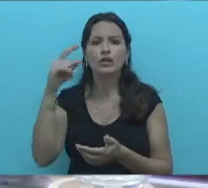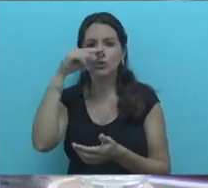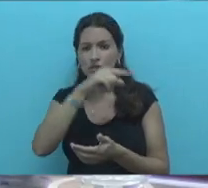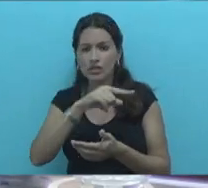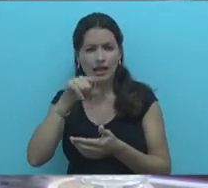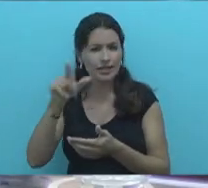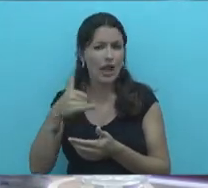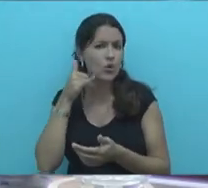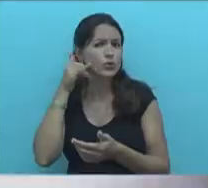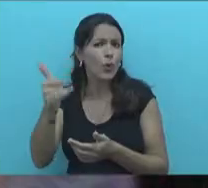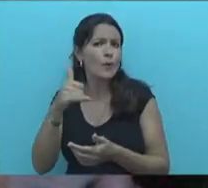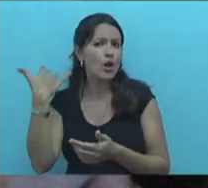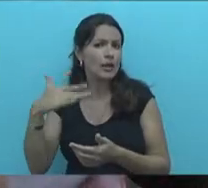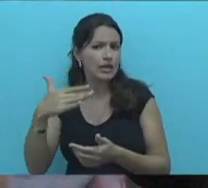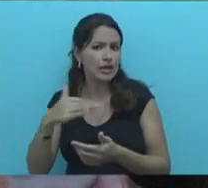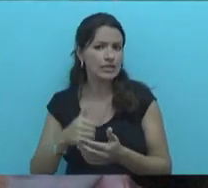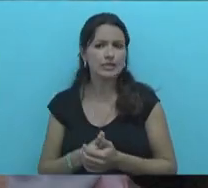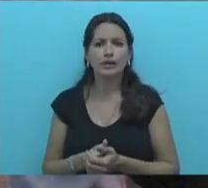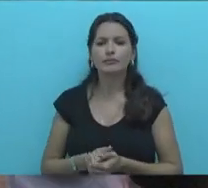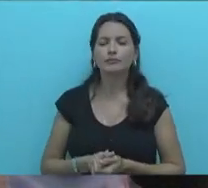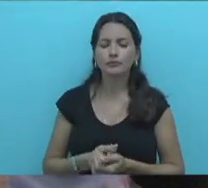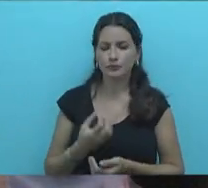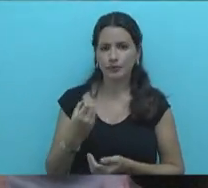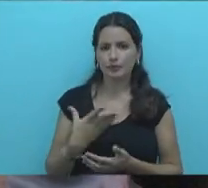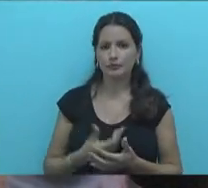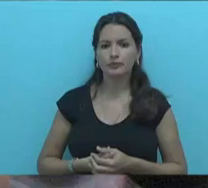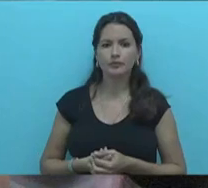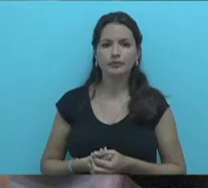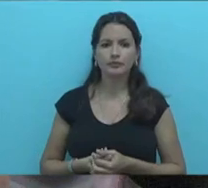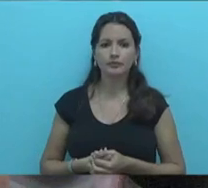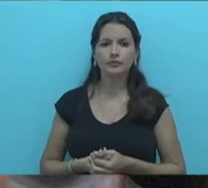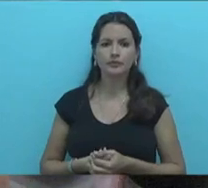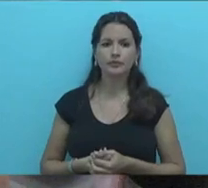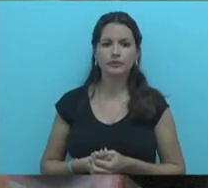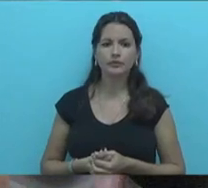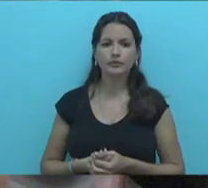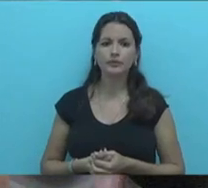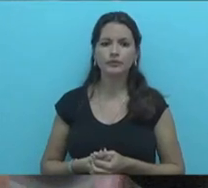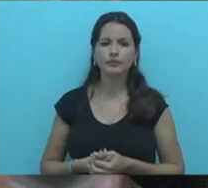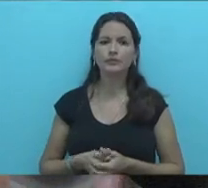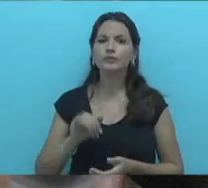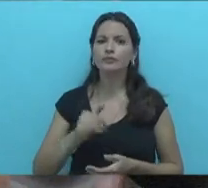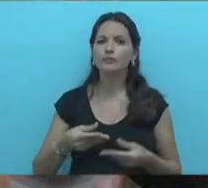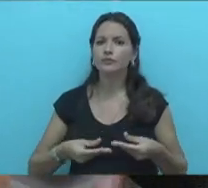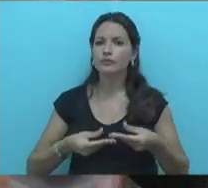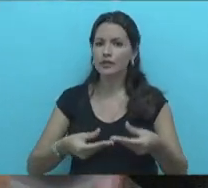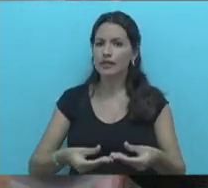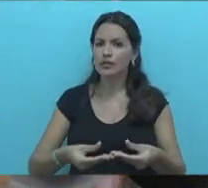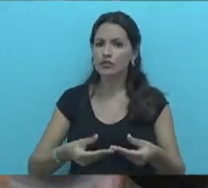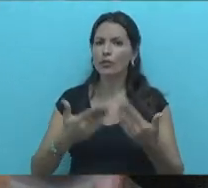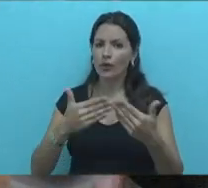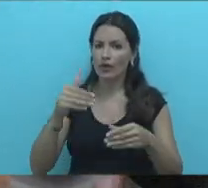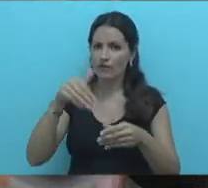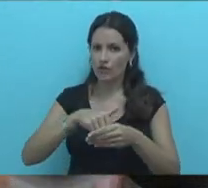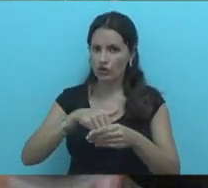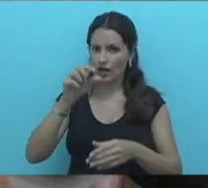Caballero, tiene uso de la palabra. Sí, señor presidente, para darle el ingreso y su posterior tratamiento